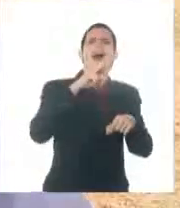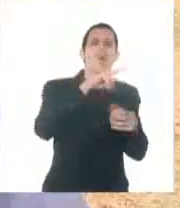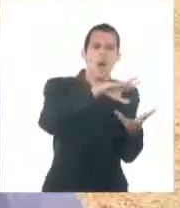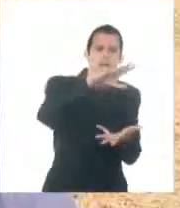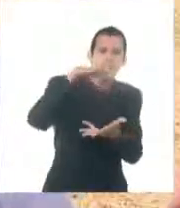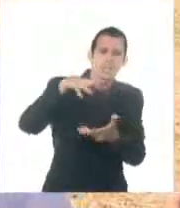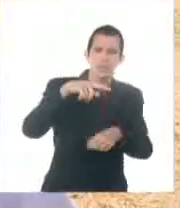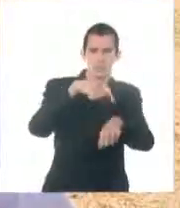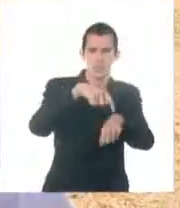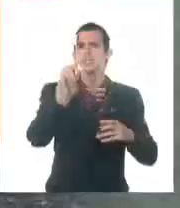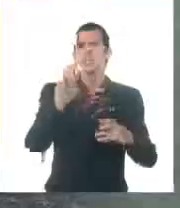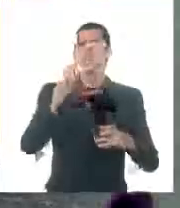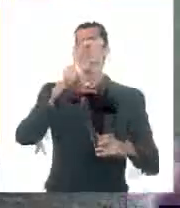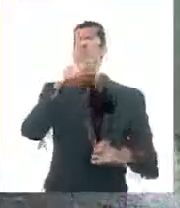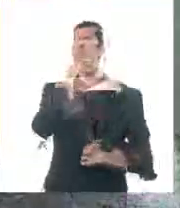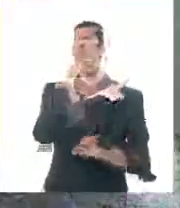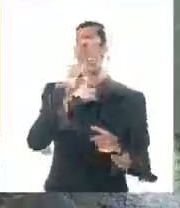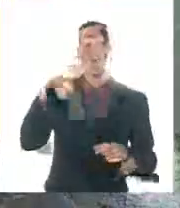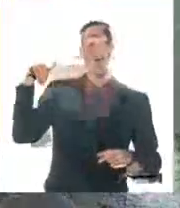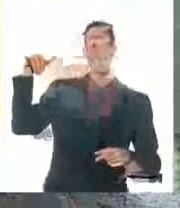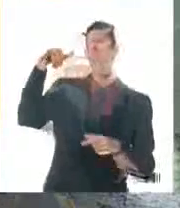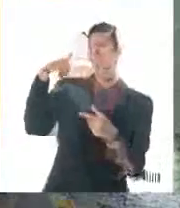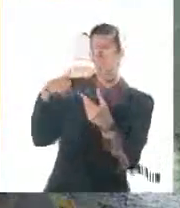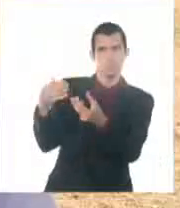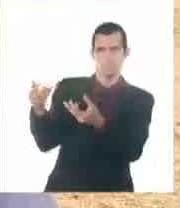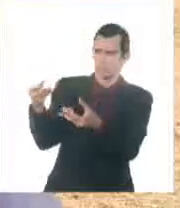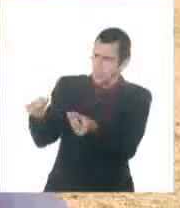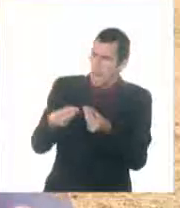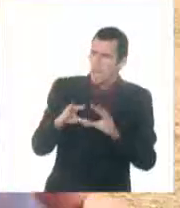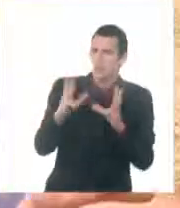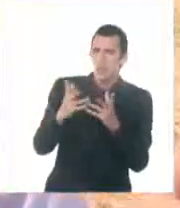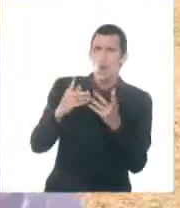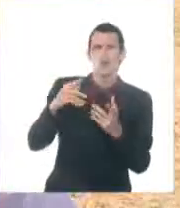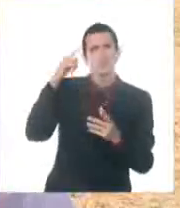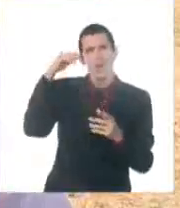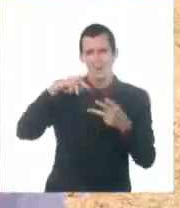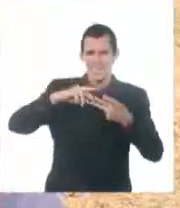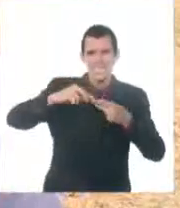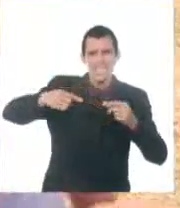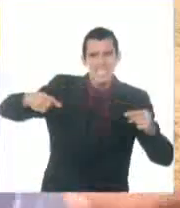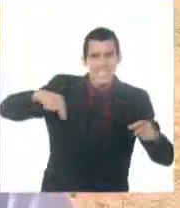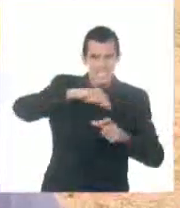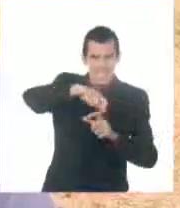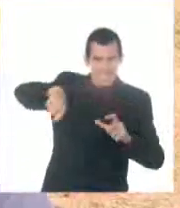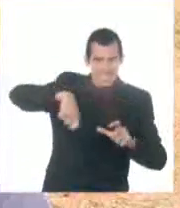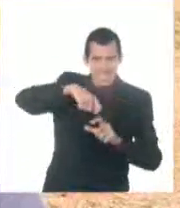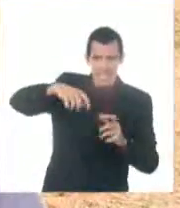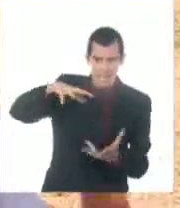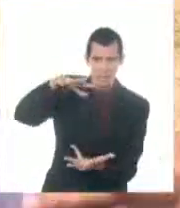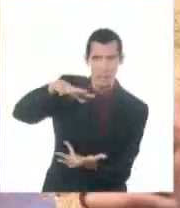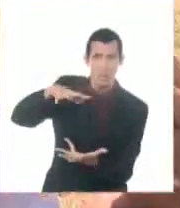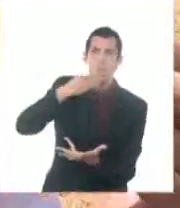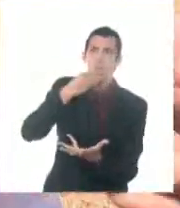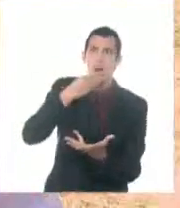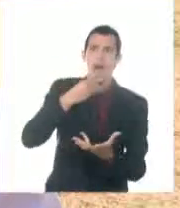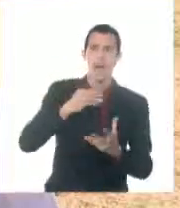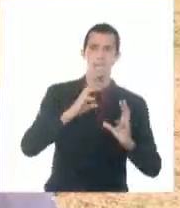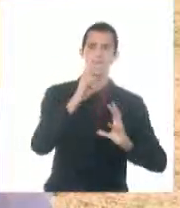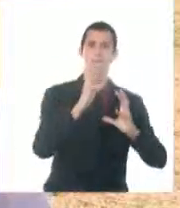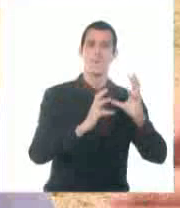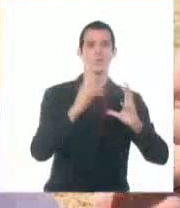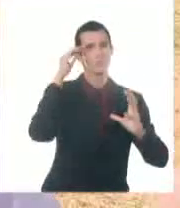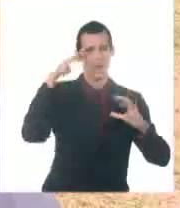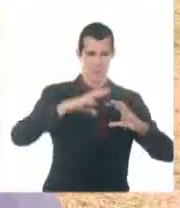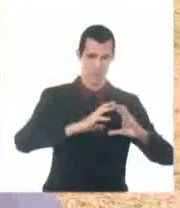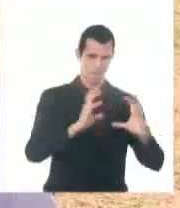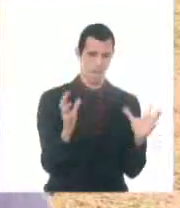litros. Se está trabajando intensamente, pretendemos mañana terminar el enrollado, armar el equipo de bombeo y pasado mañana estarlo